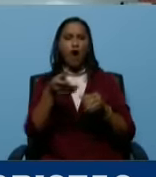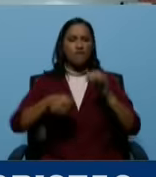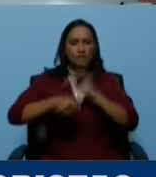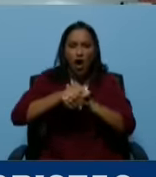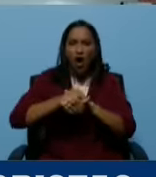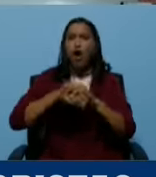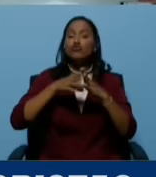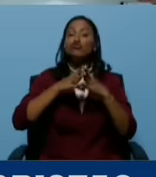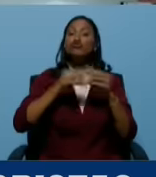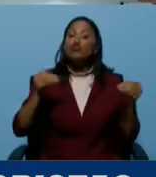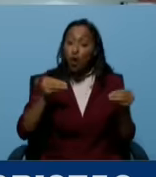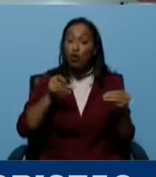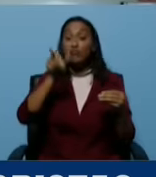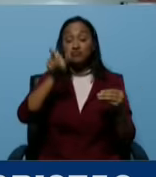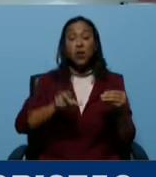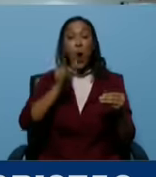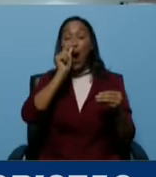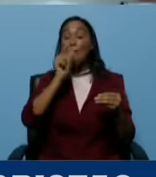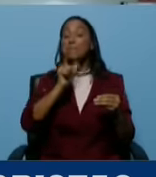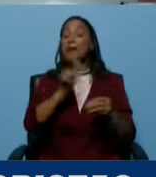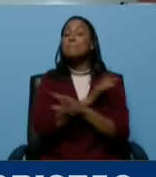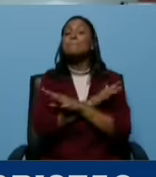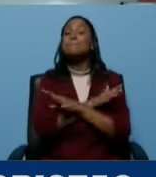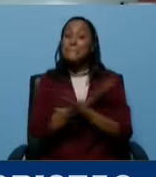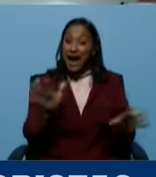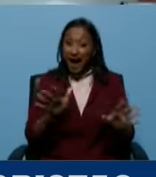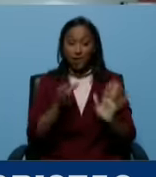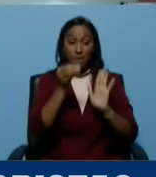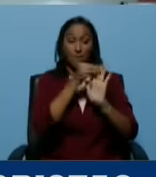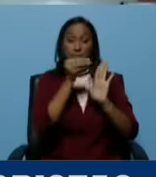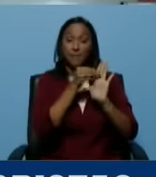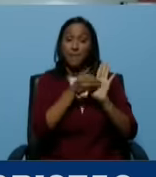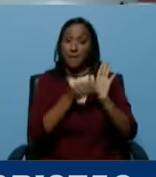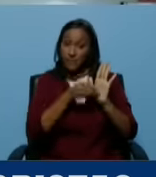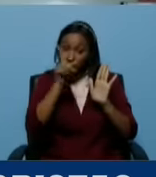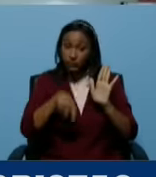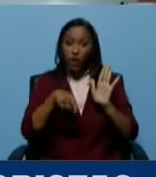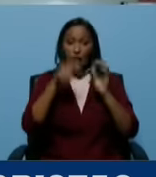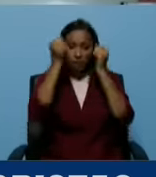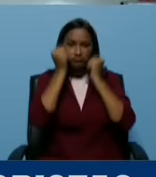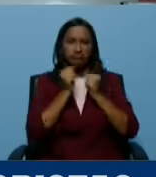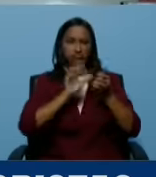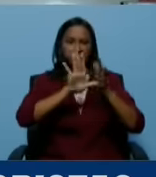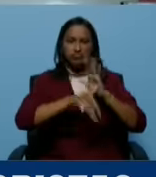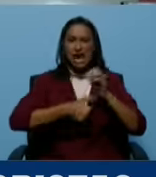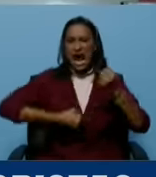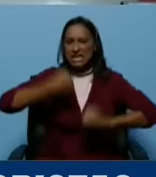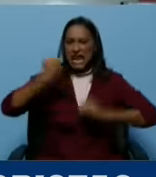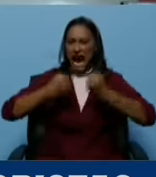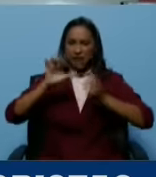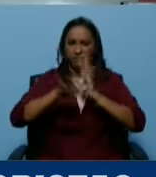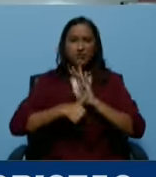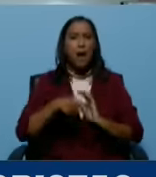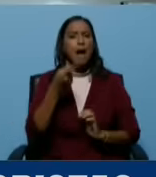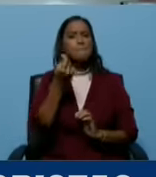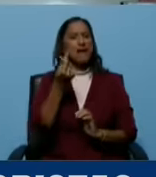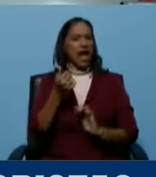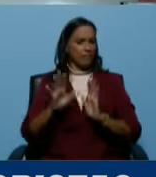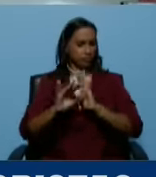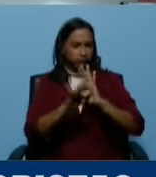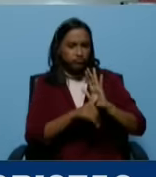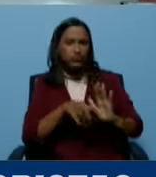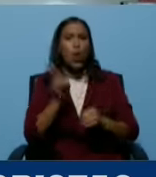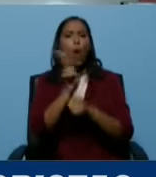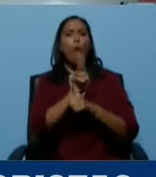sido procesado por otros múltiples delitos, aparte de la violación y secuestro, como robo de vehículo, estafa, uso de documento